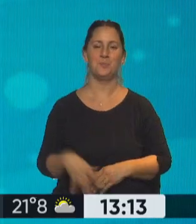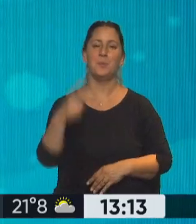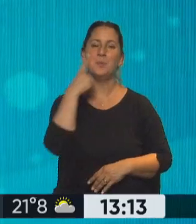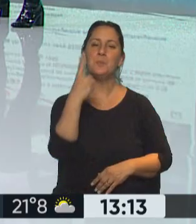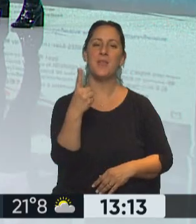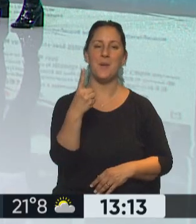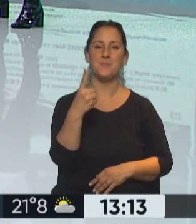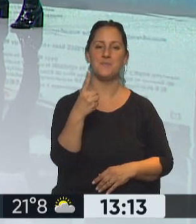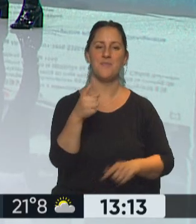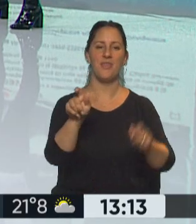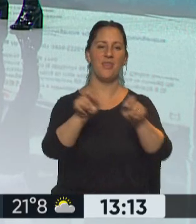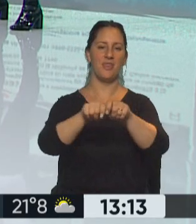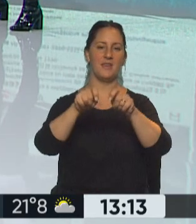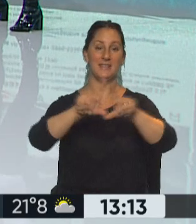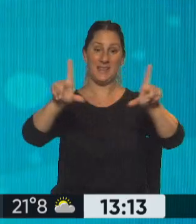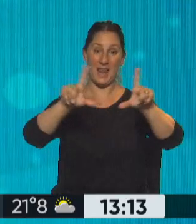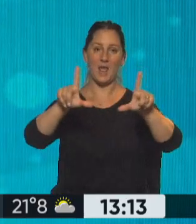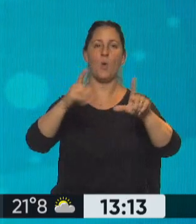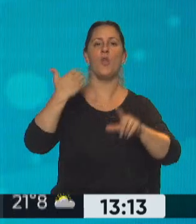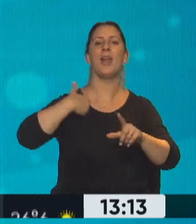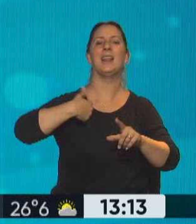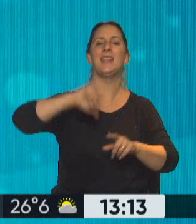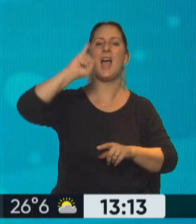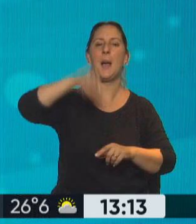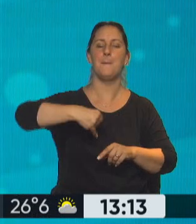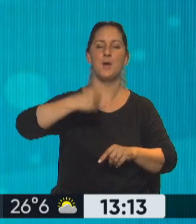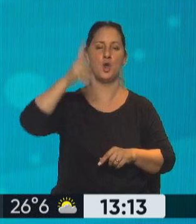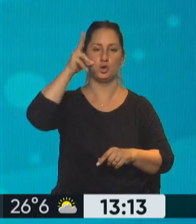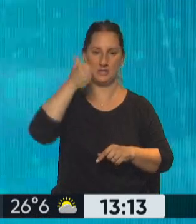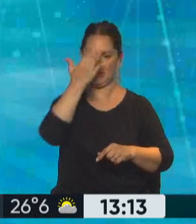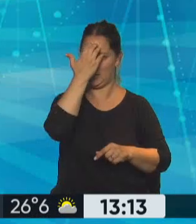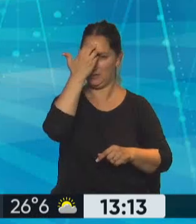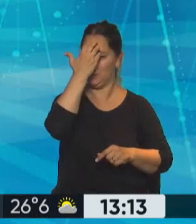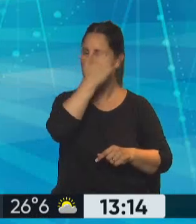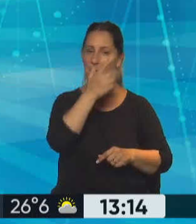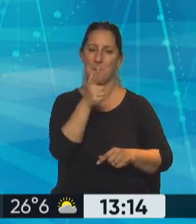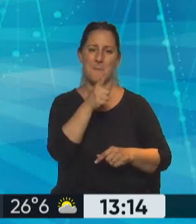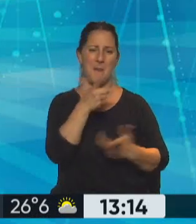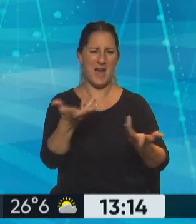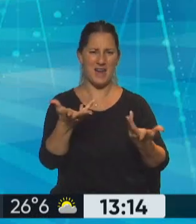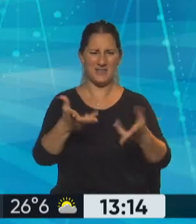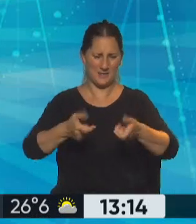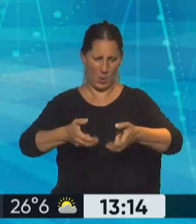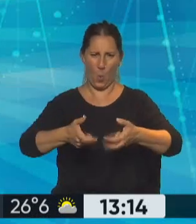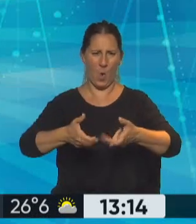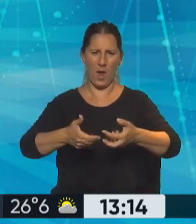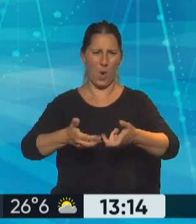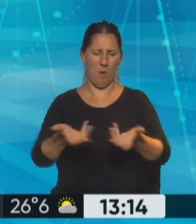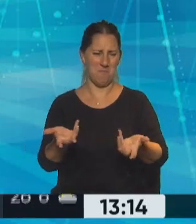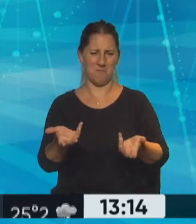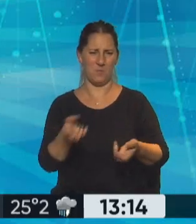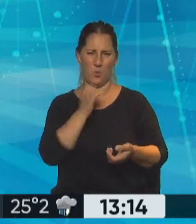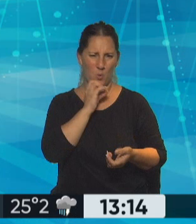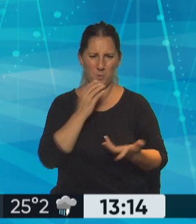la portada de la tele cuando Argentina salió campeón en el 86 parece una consola sega de videojuegos